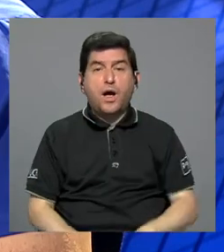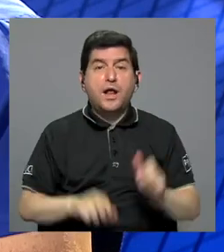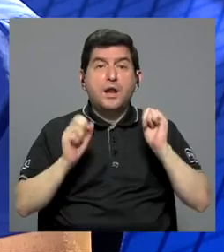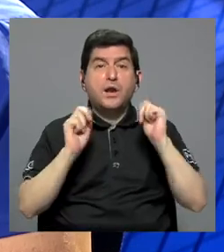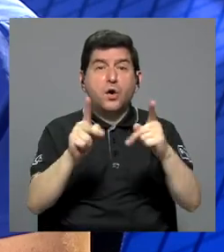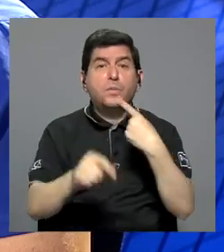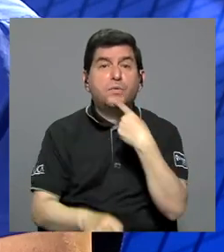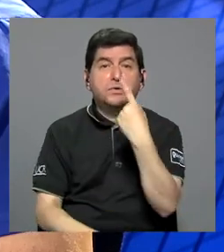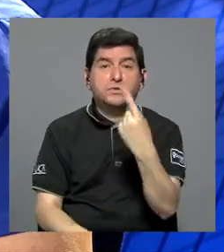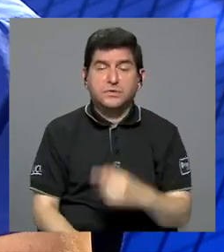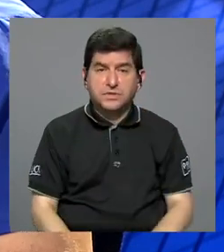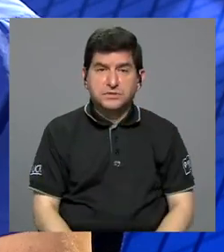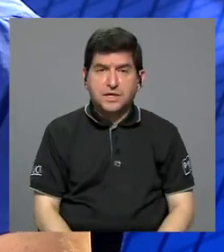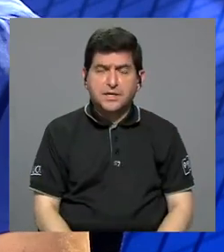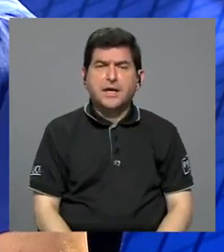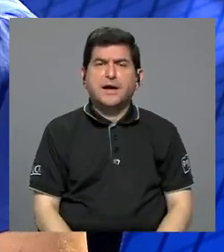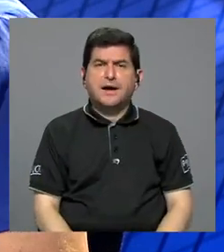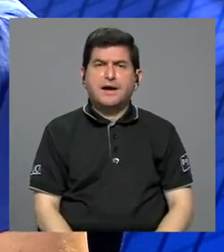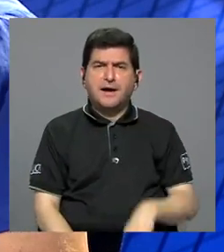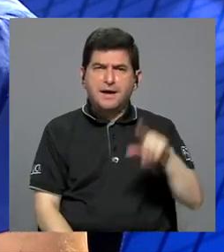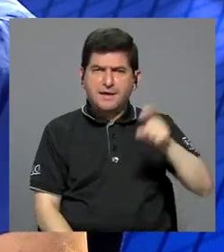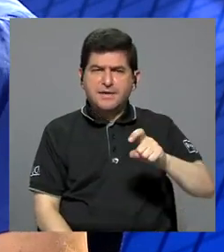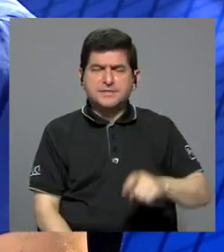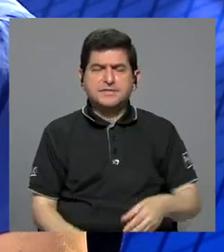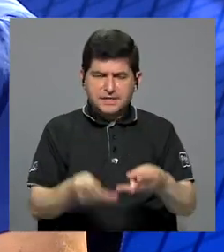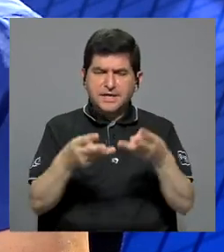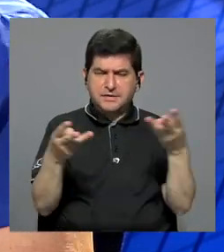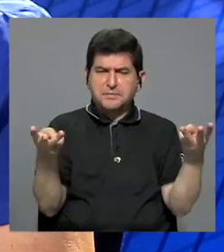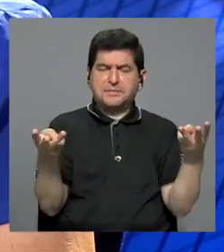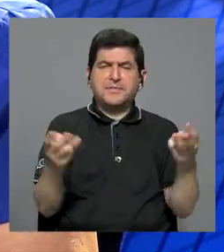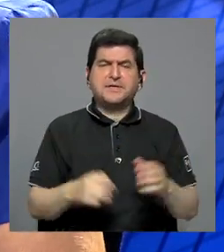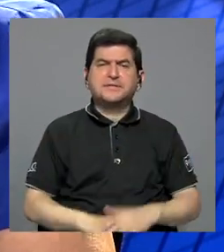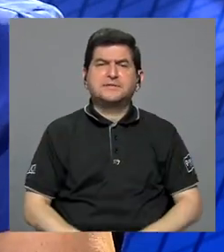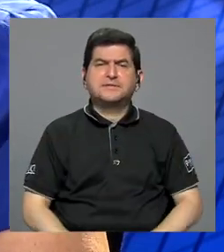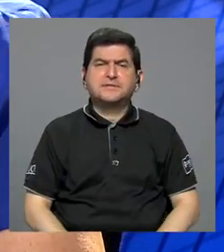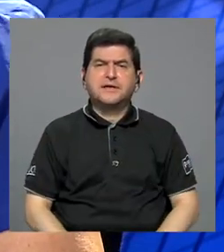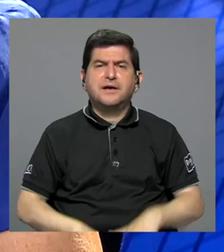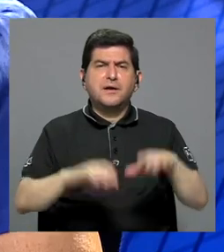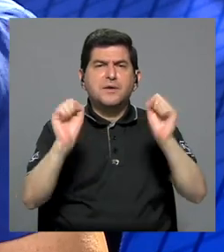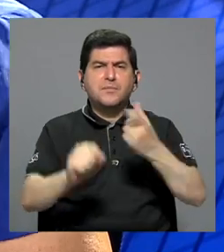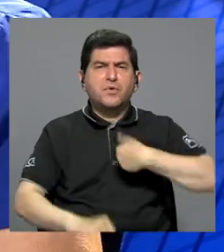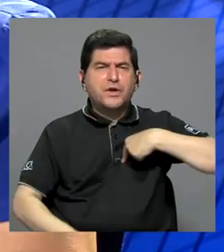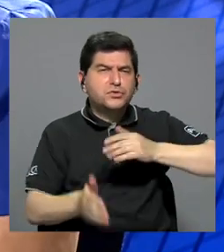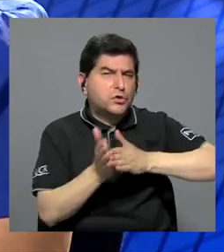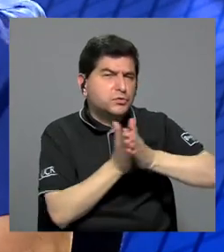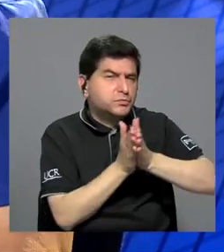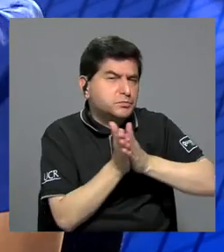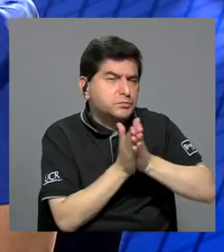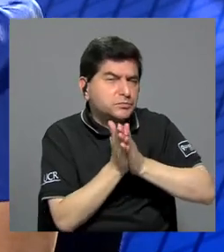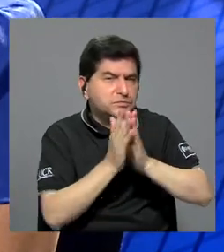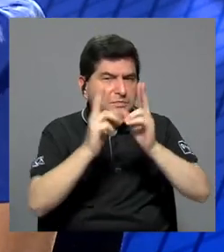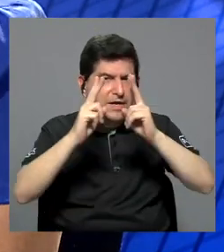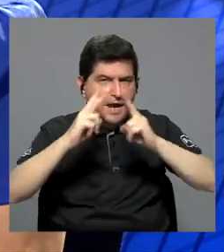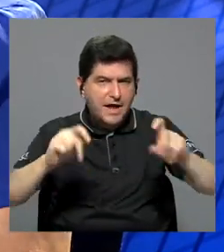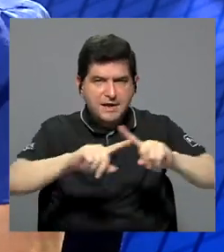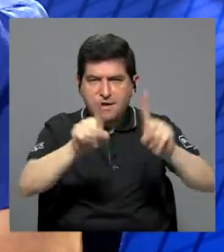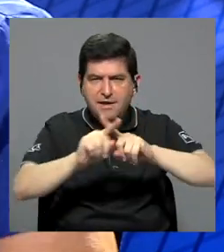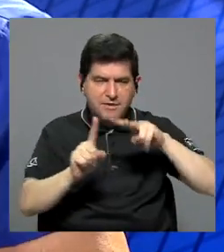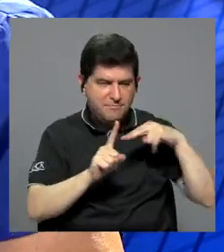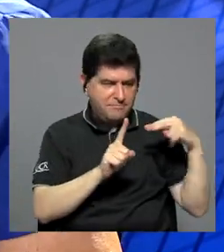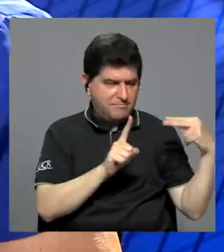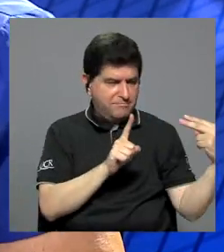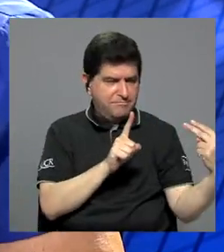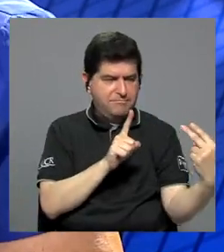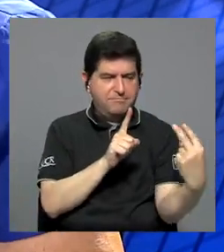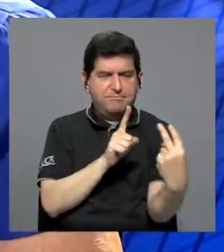la posibilidad de decir, podemos tener aquí un material para sacarle punta y analizar desde